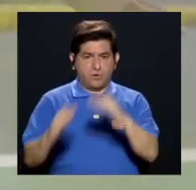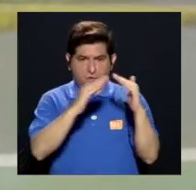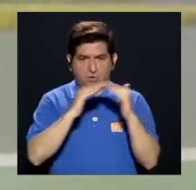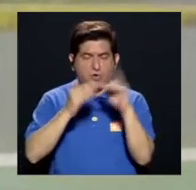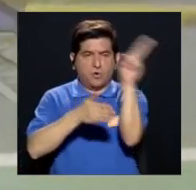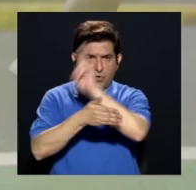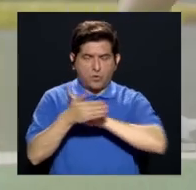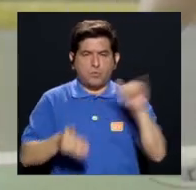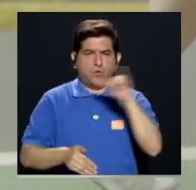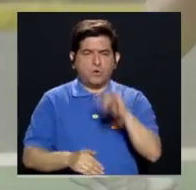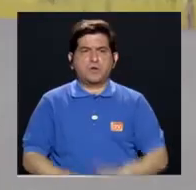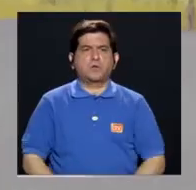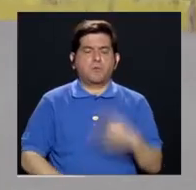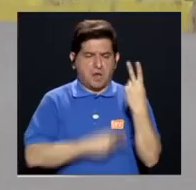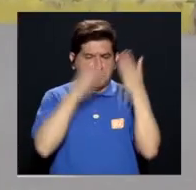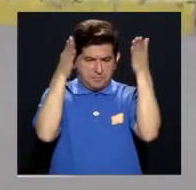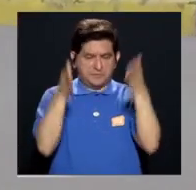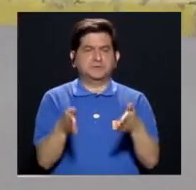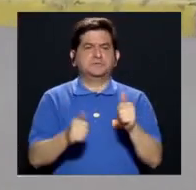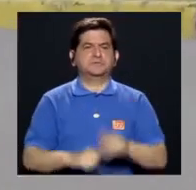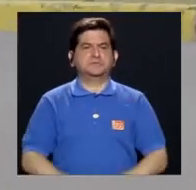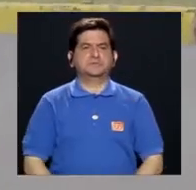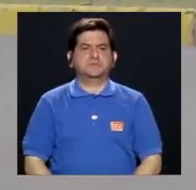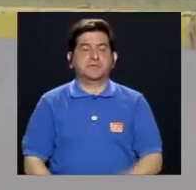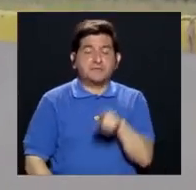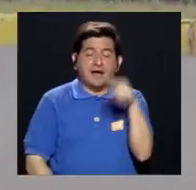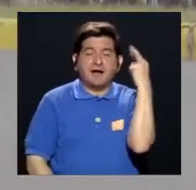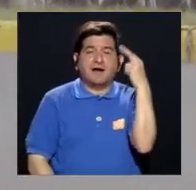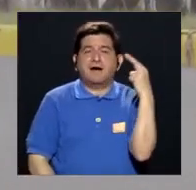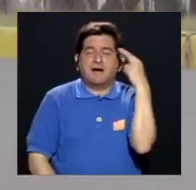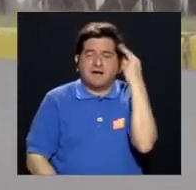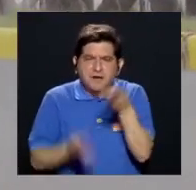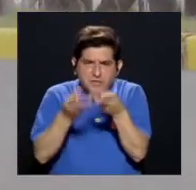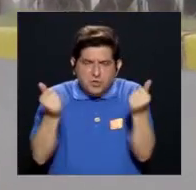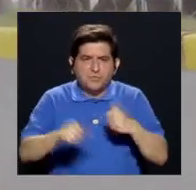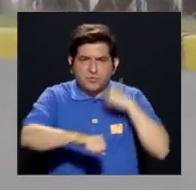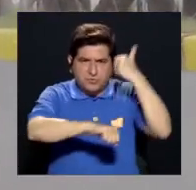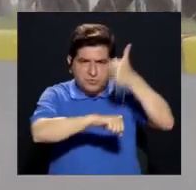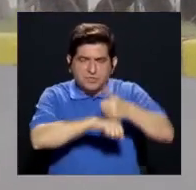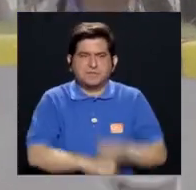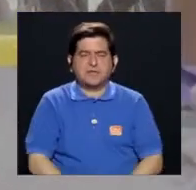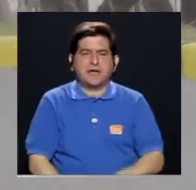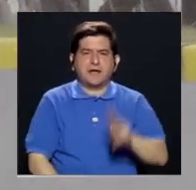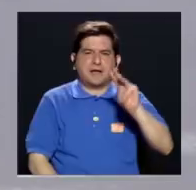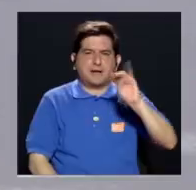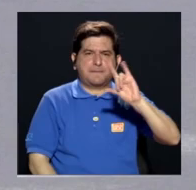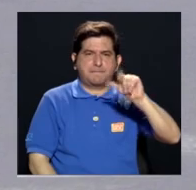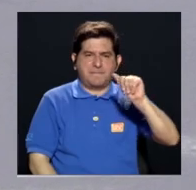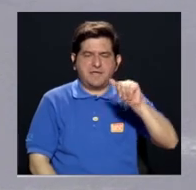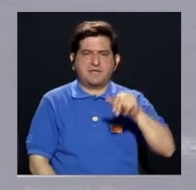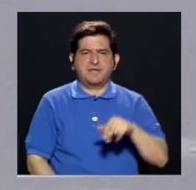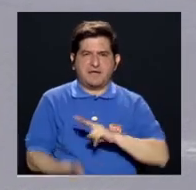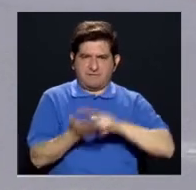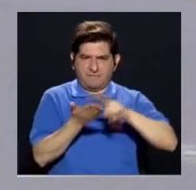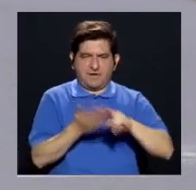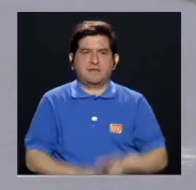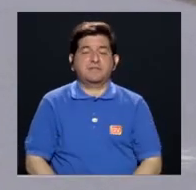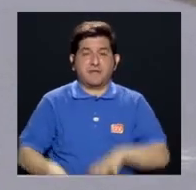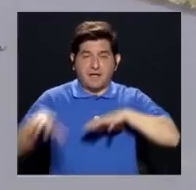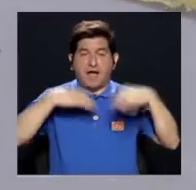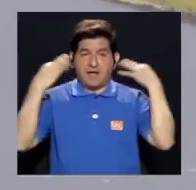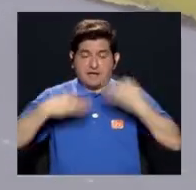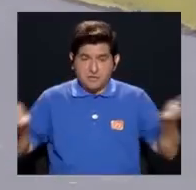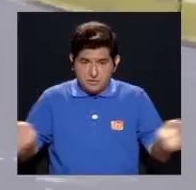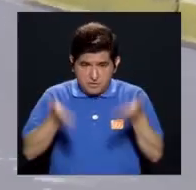comunidad universitaria como de sus visitantes. Esa fue la razón que produjo la creación de la Milla Verde, que promueve el ejercicio